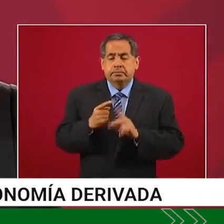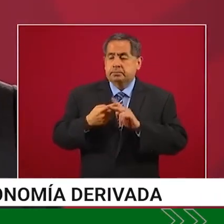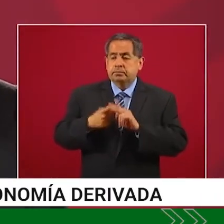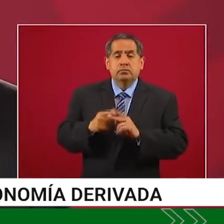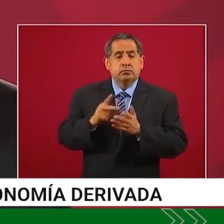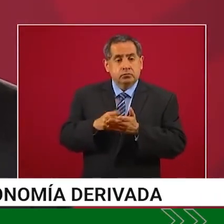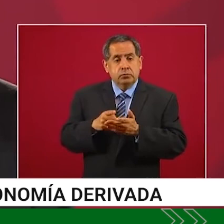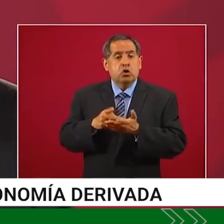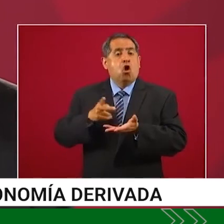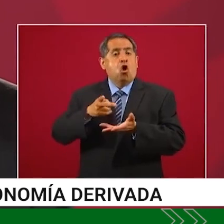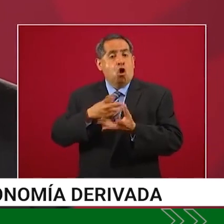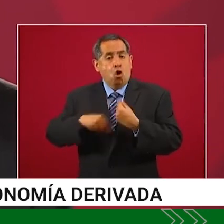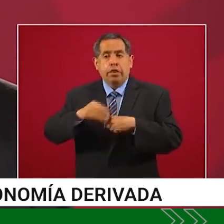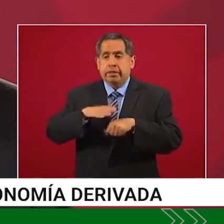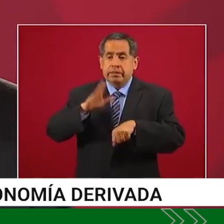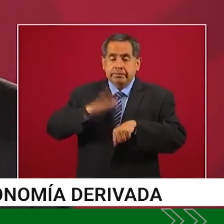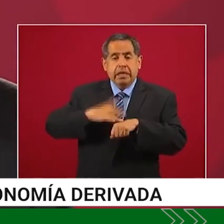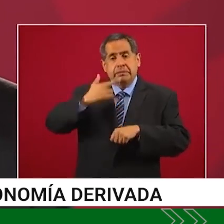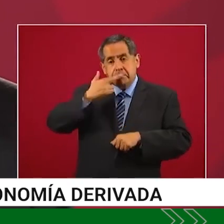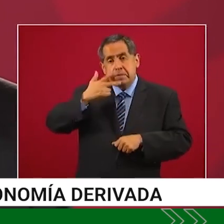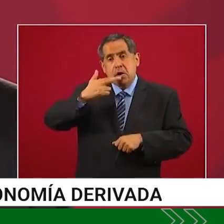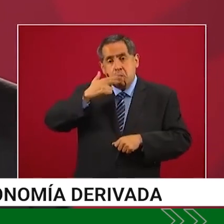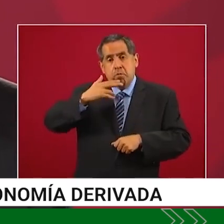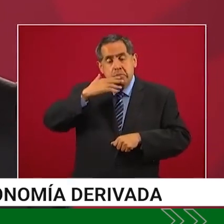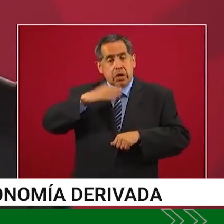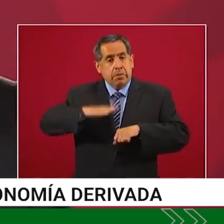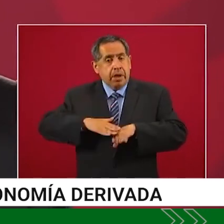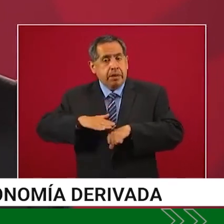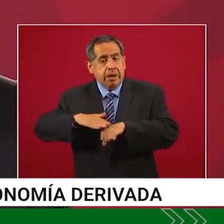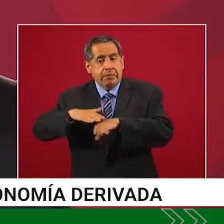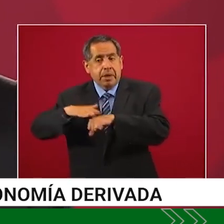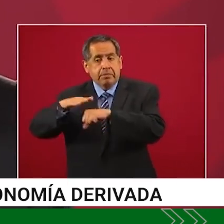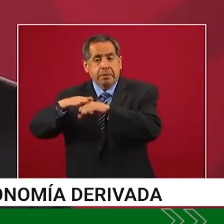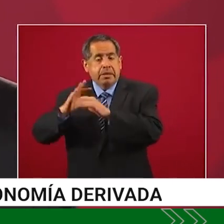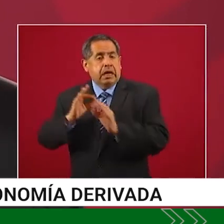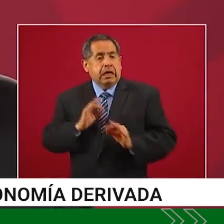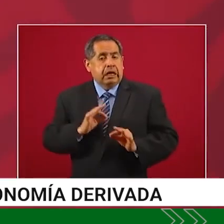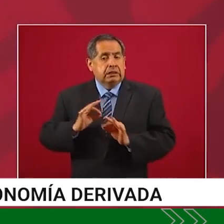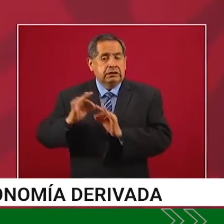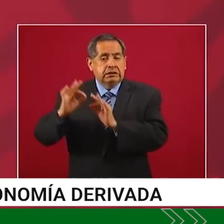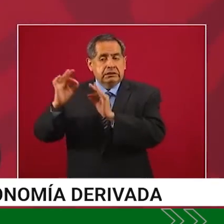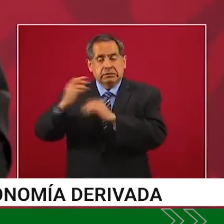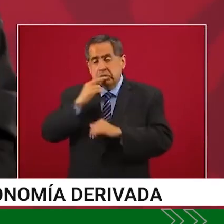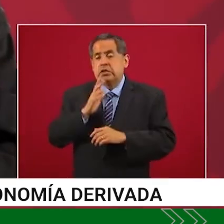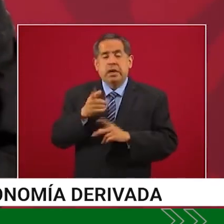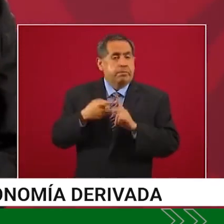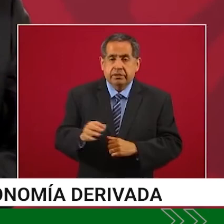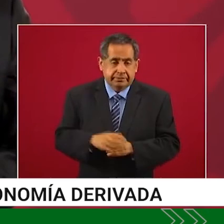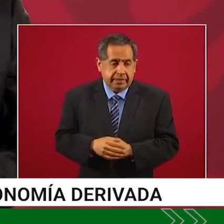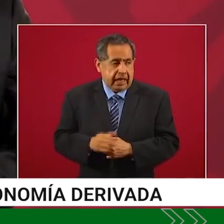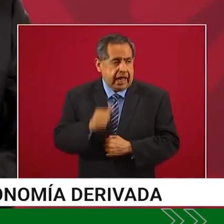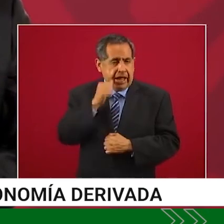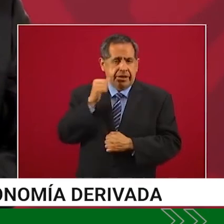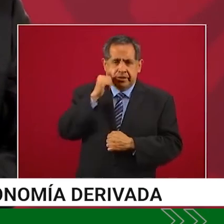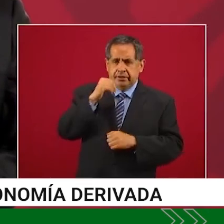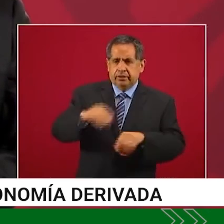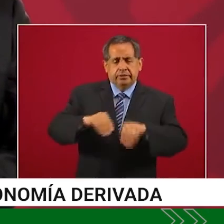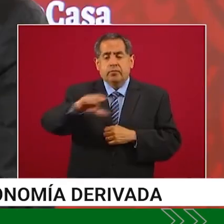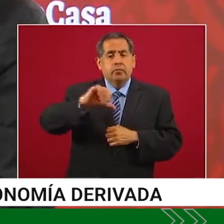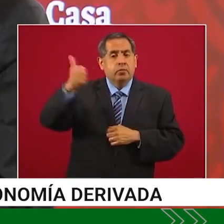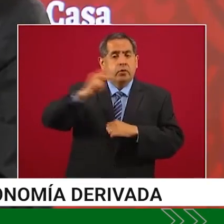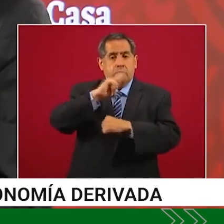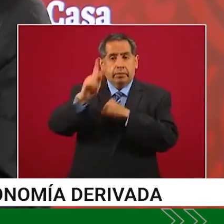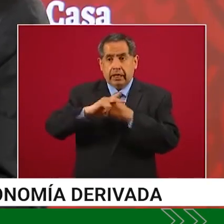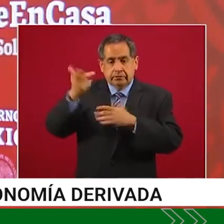México ante la caída de la economía derivada por la crisis de COVID-19. Ayer se dieron a conocer los datos sobre inversión